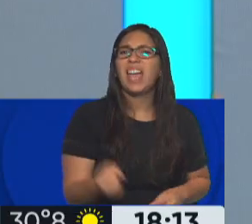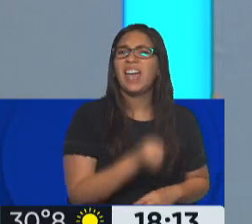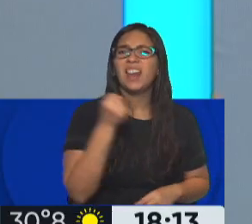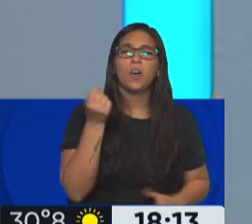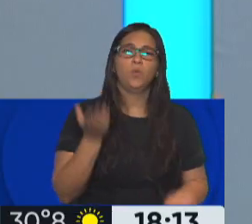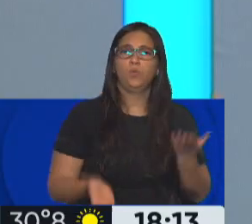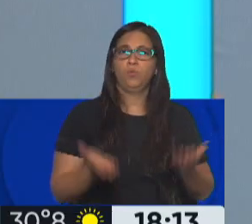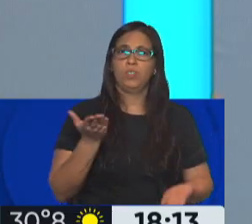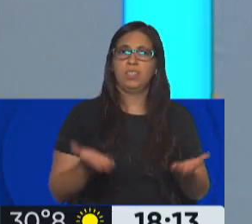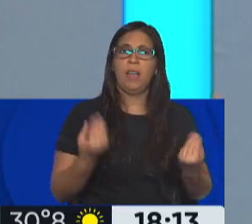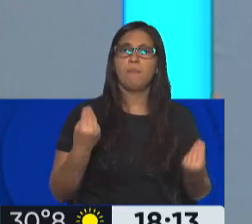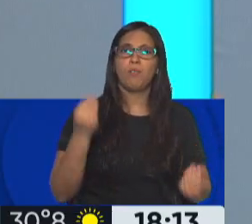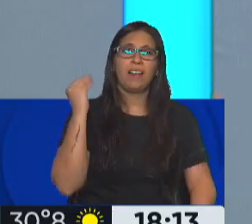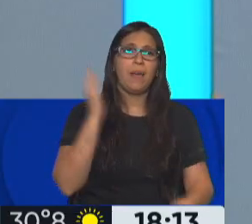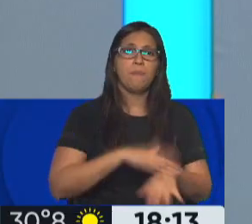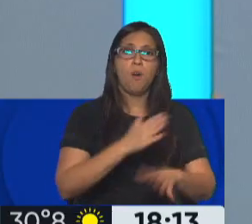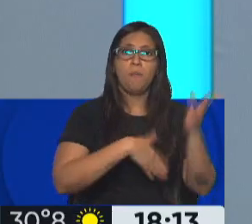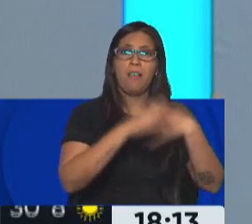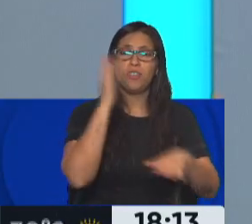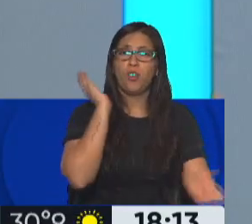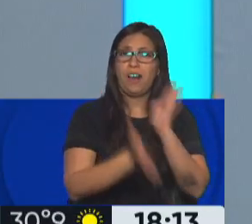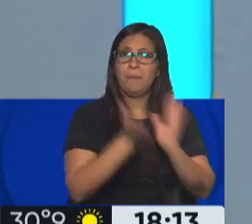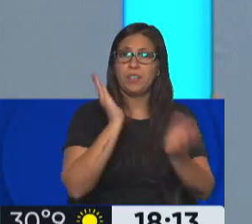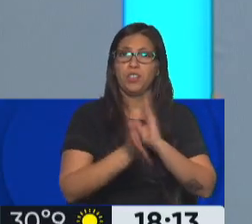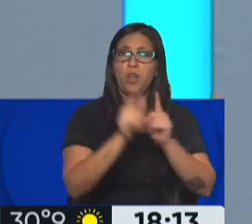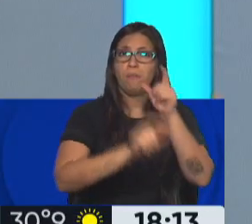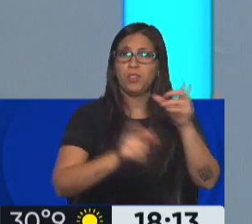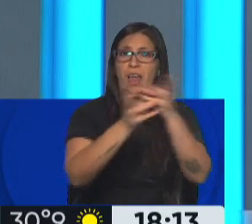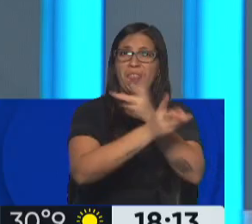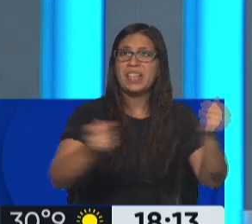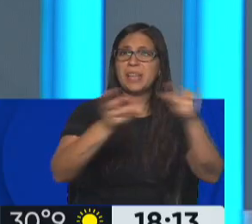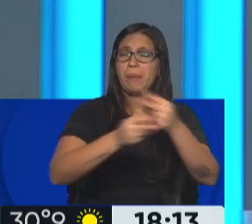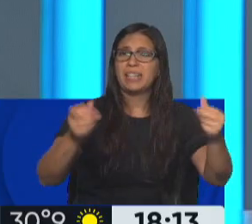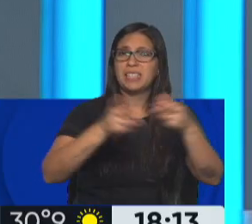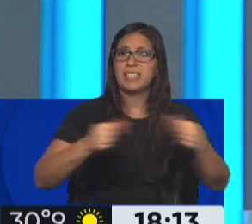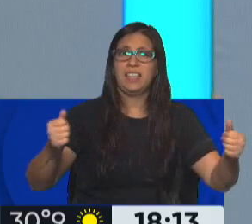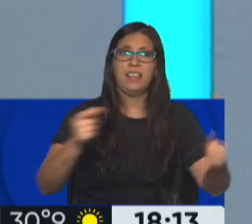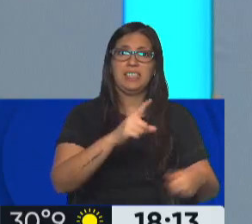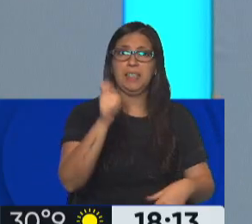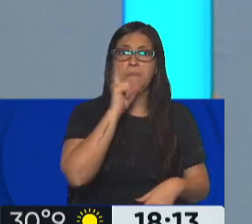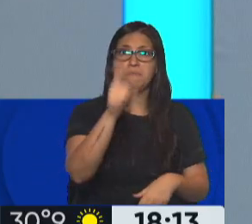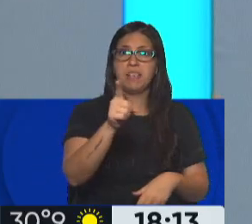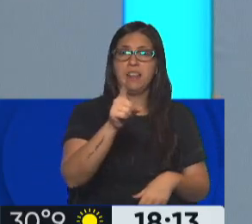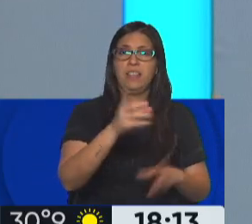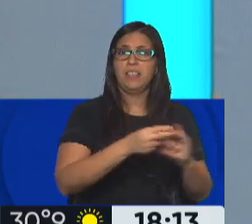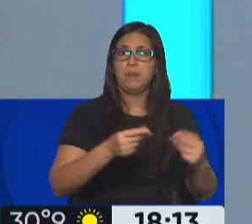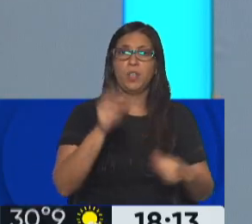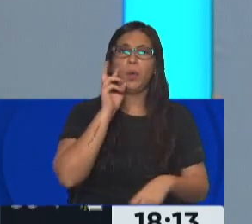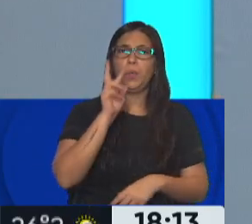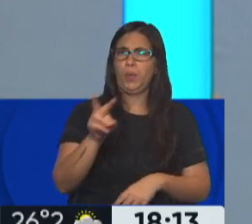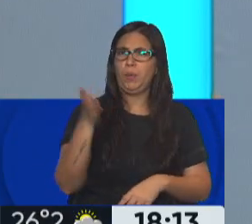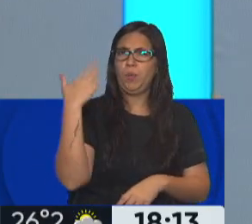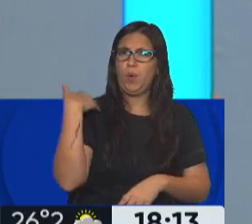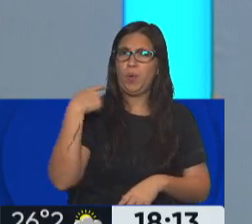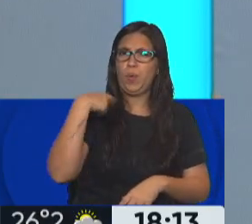y la represión durante los años de al-Assad, ¿no? Recordemos que hay en Siria 100.000 desaparecidos, vimos las